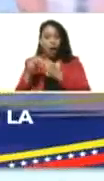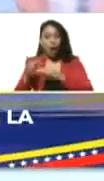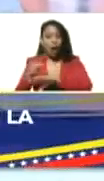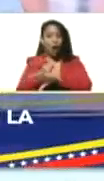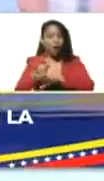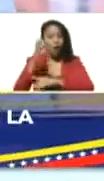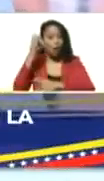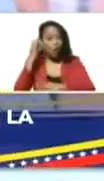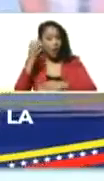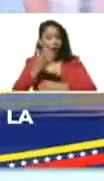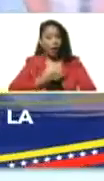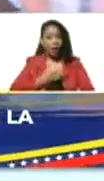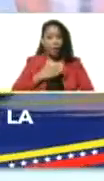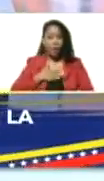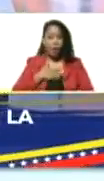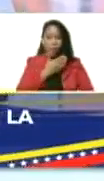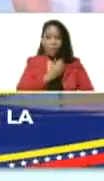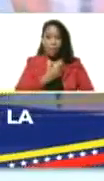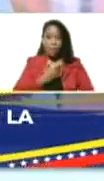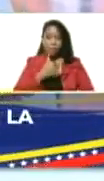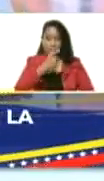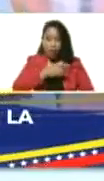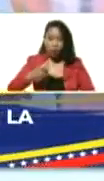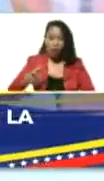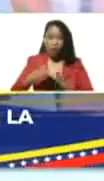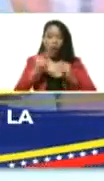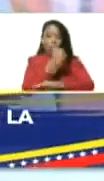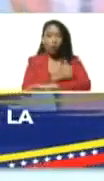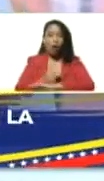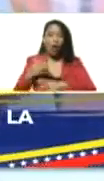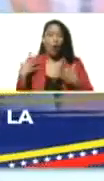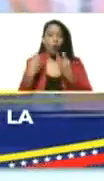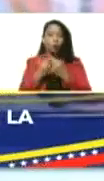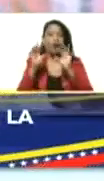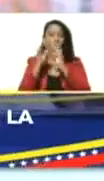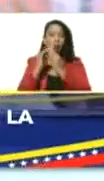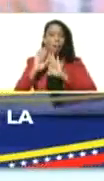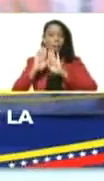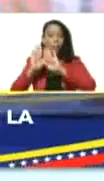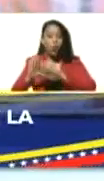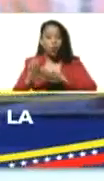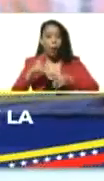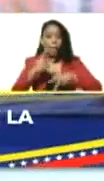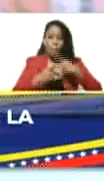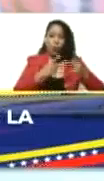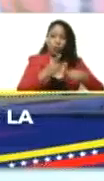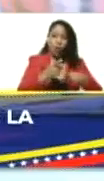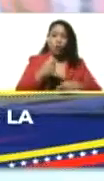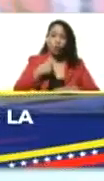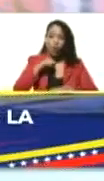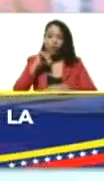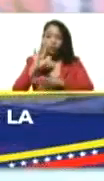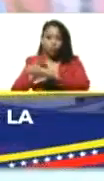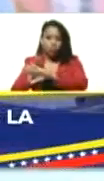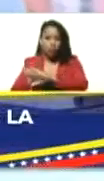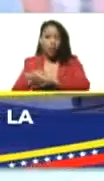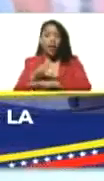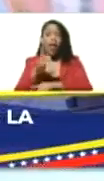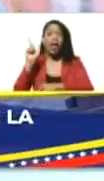gobernadora, el alcalde, mi persona y todas las autoridades estamos acompañando a las familias en ese proceso. Correcto. Le informo que de esas